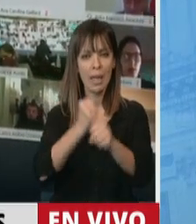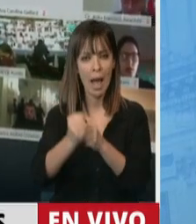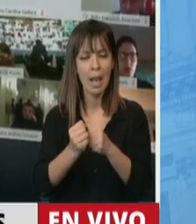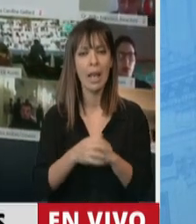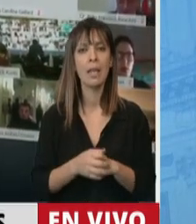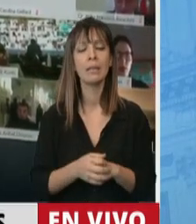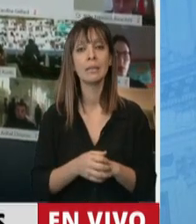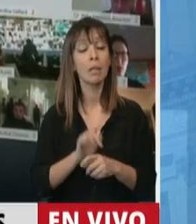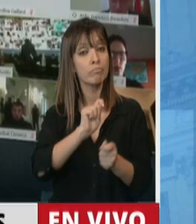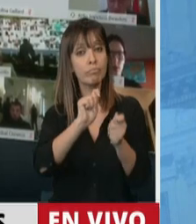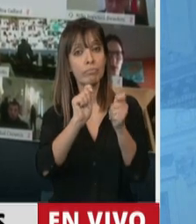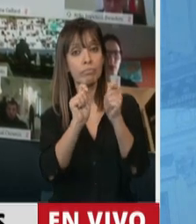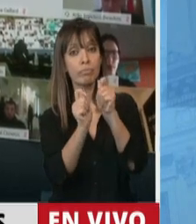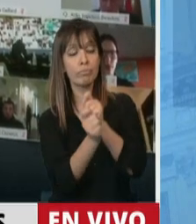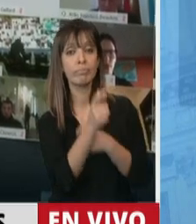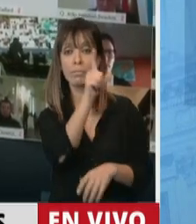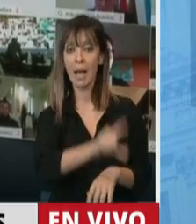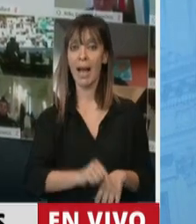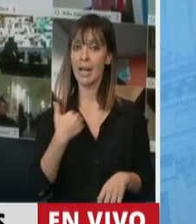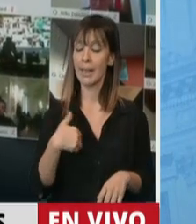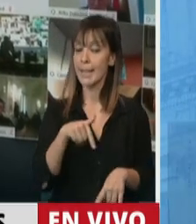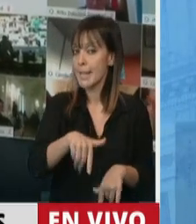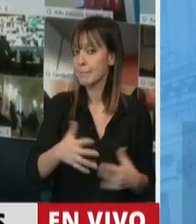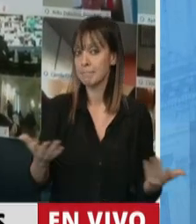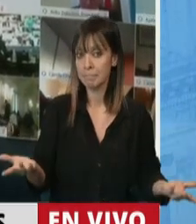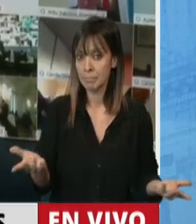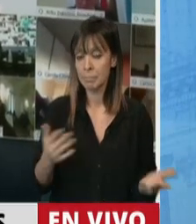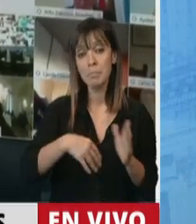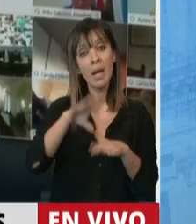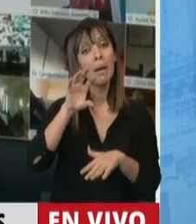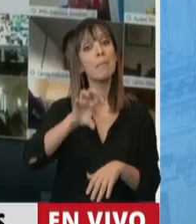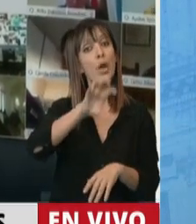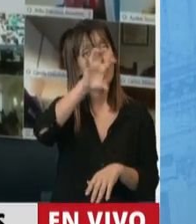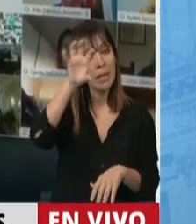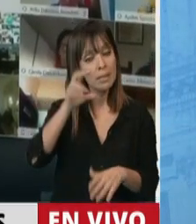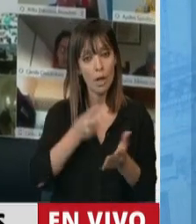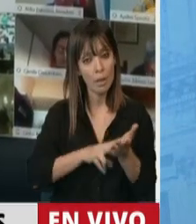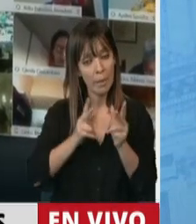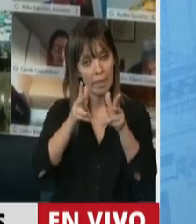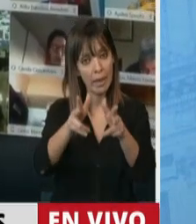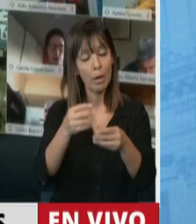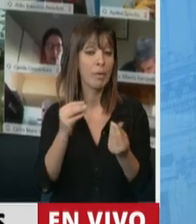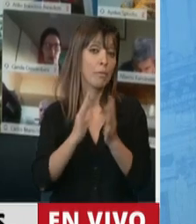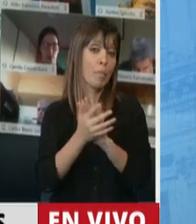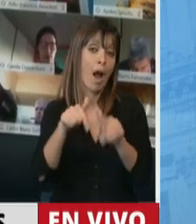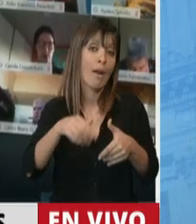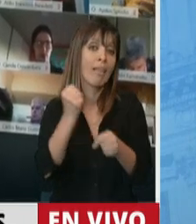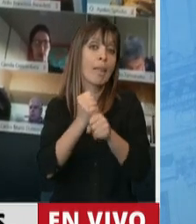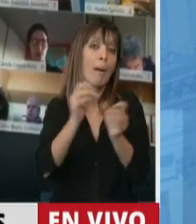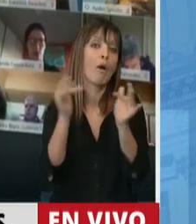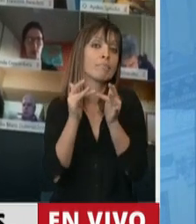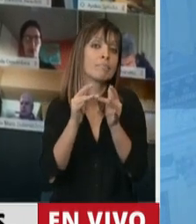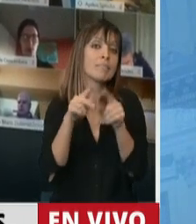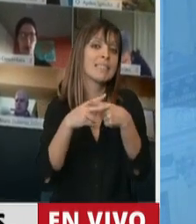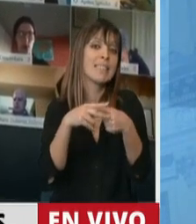nuestra Argentina y precisamente, vuelvo a reiterar, en el interior del país, donde ya la tecnificación vino para quedarse y nuestros